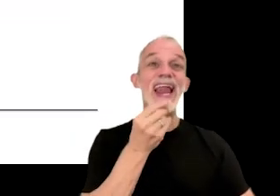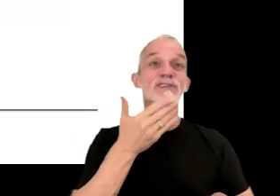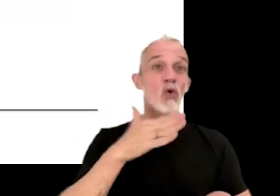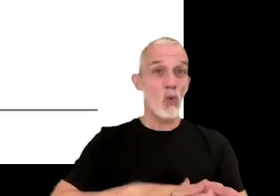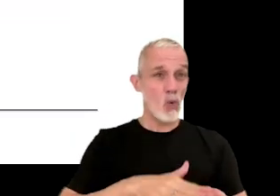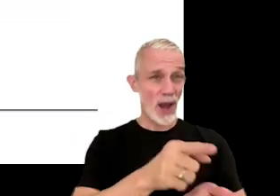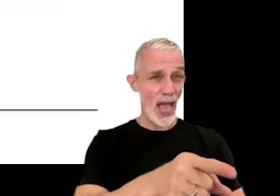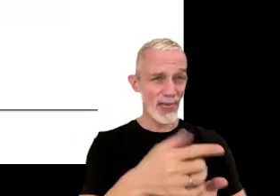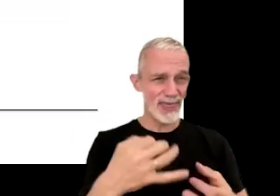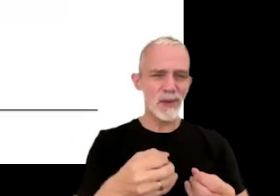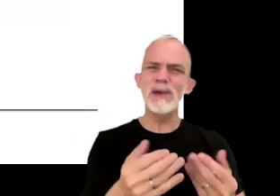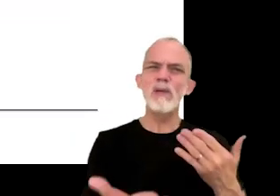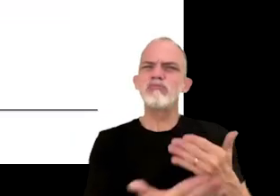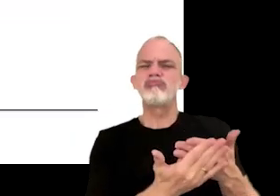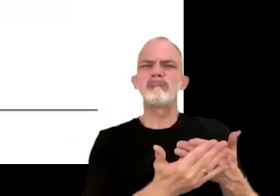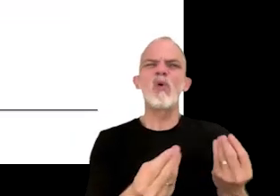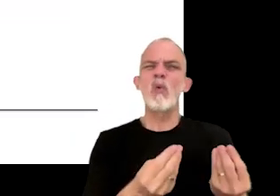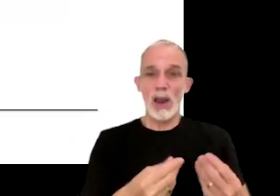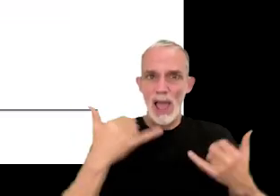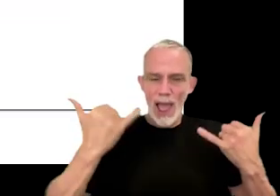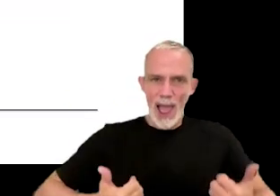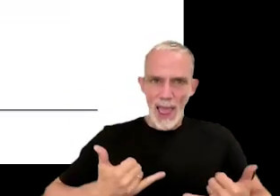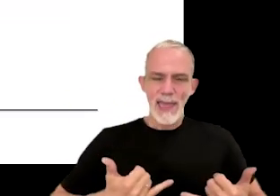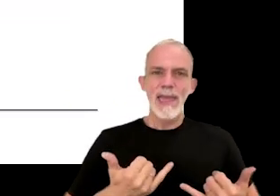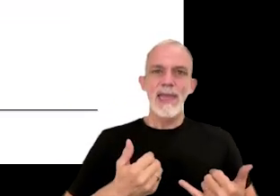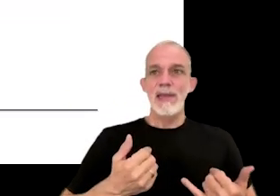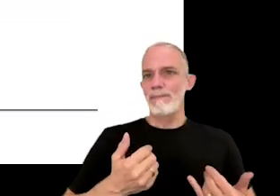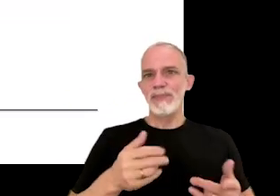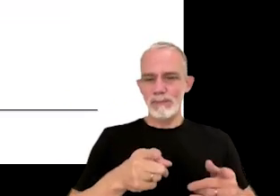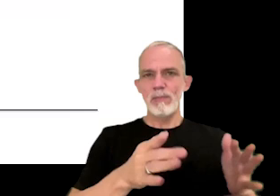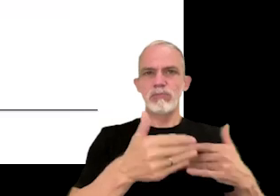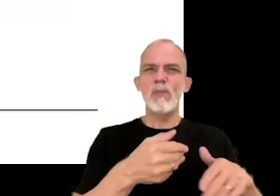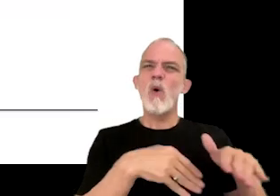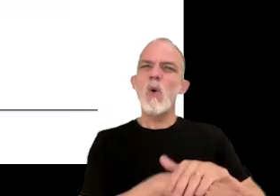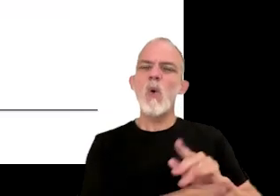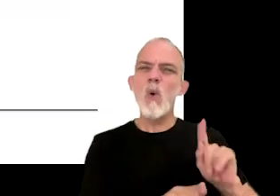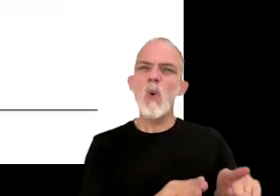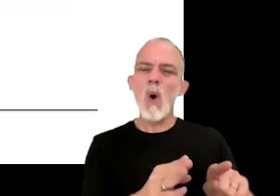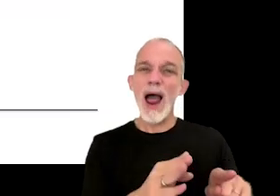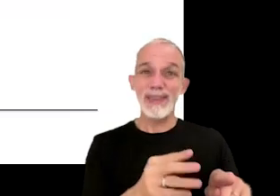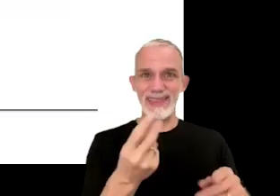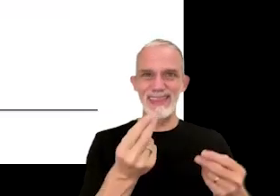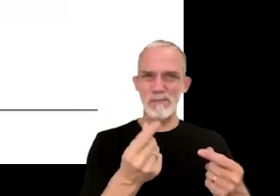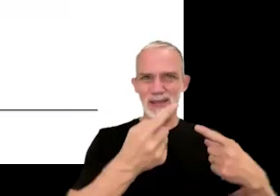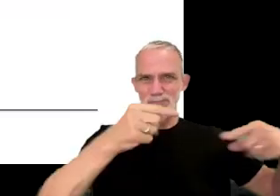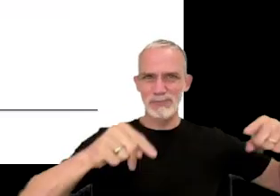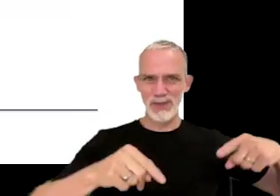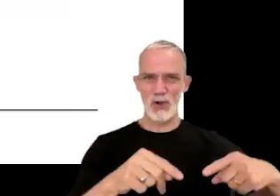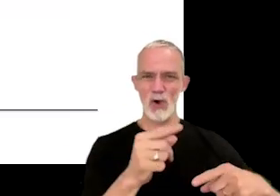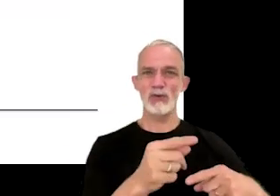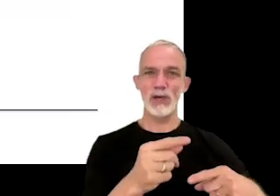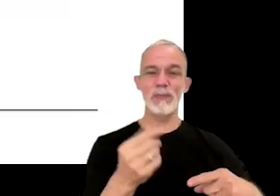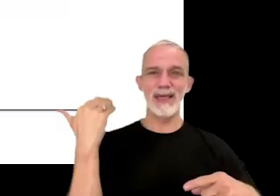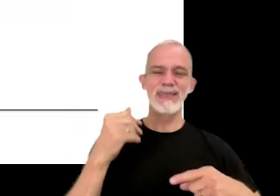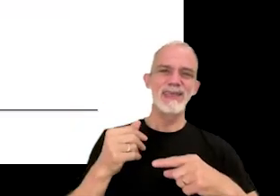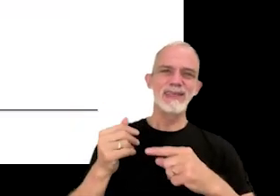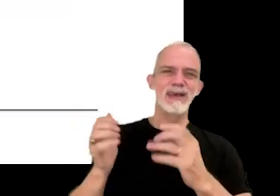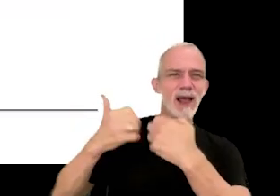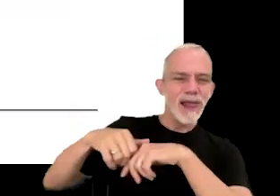jurada que acredite la tenencia, posesión o guarda de esos bienes regularizados.